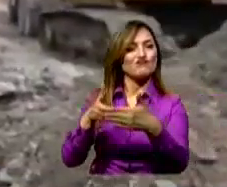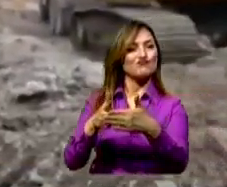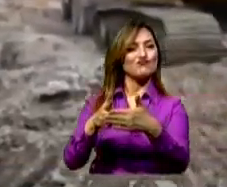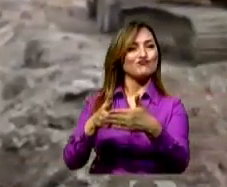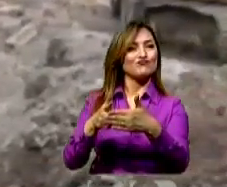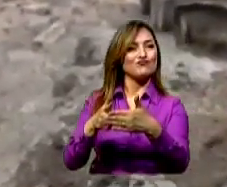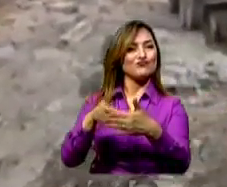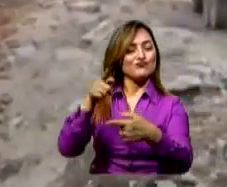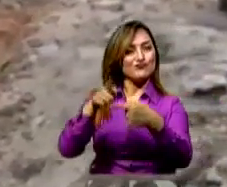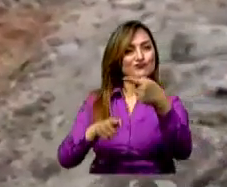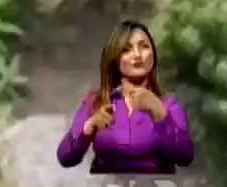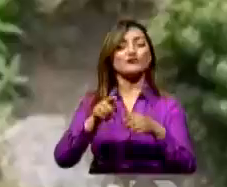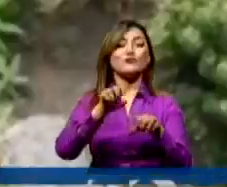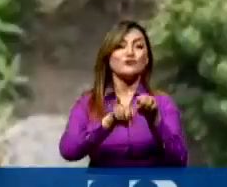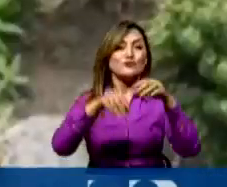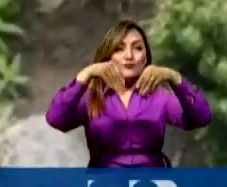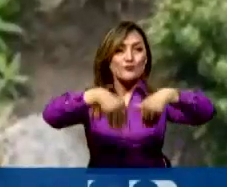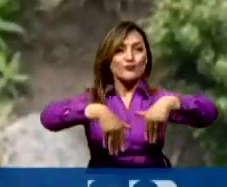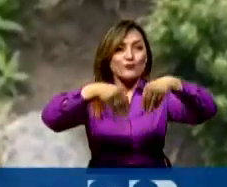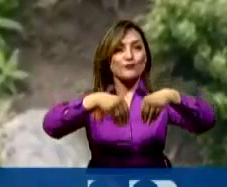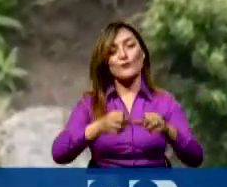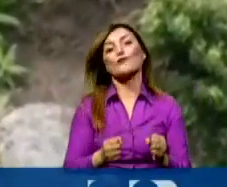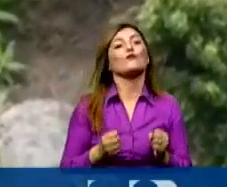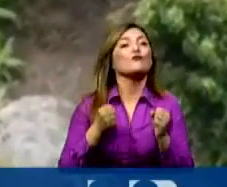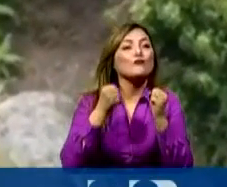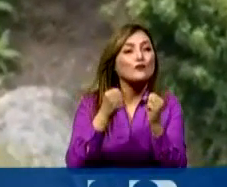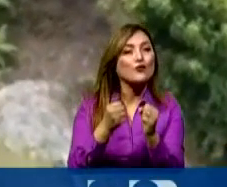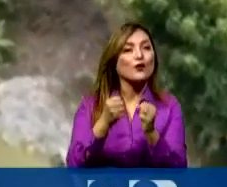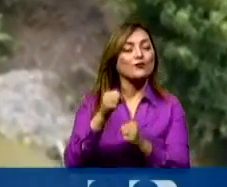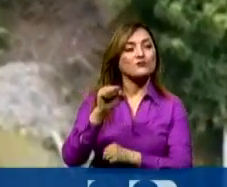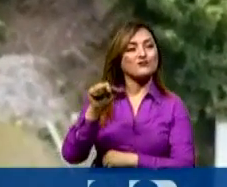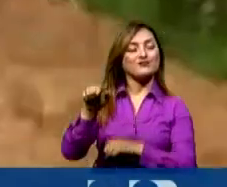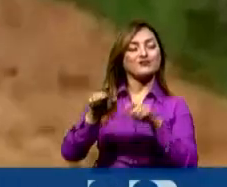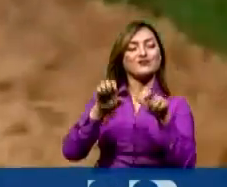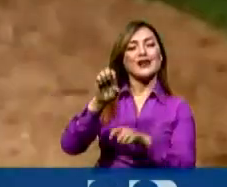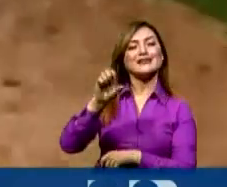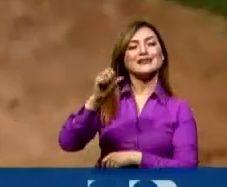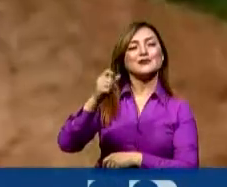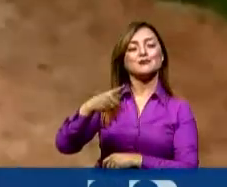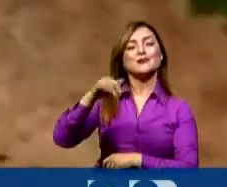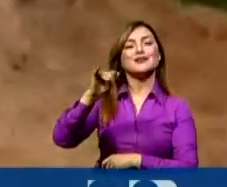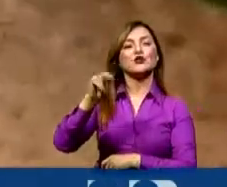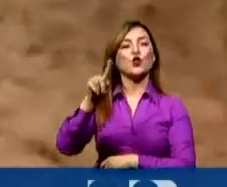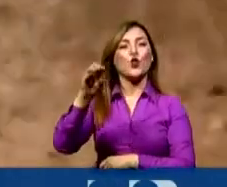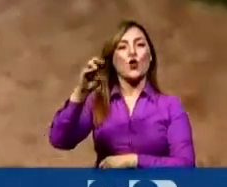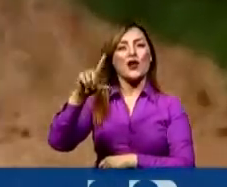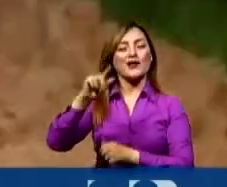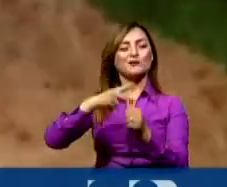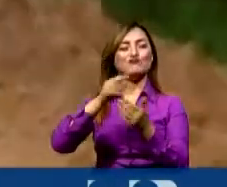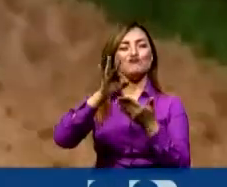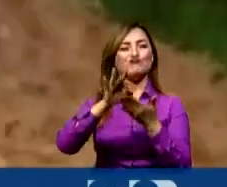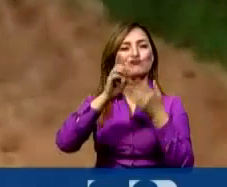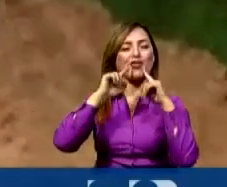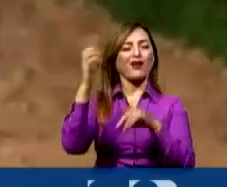lluvias son de tal magnitud que Espíndola es el segundo cantón de la provincia de Loja en declararse en emergencia en menos